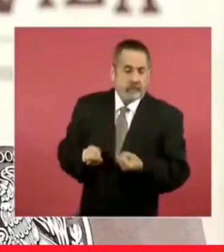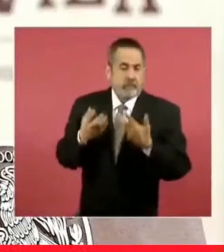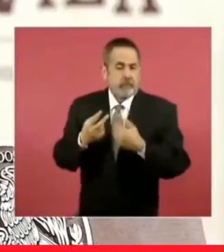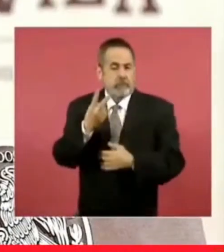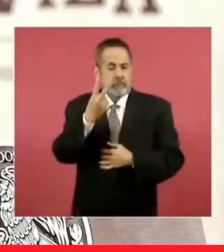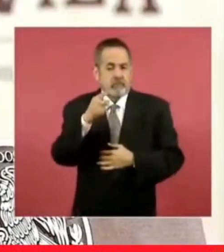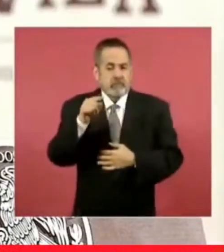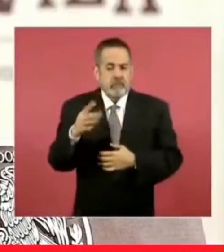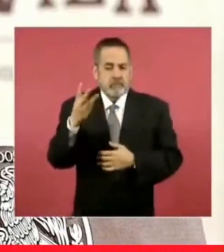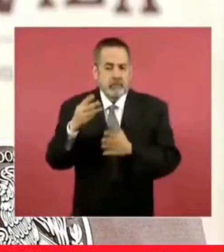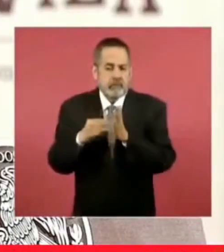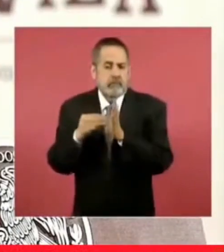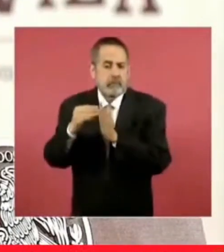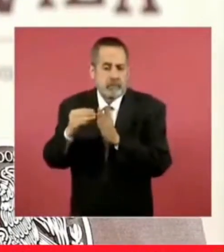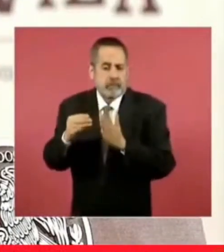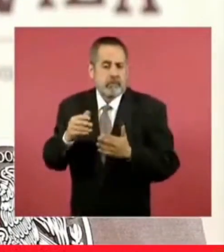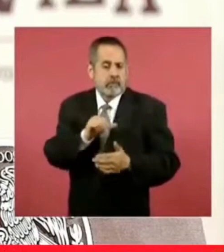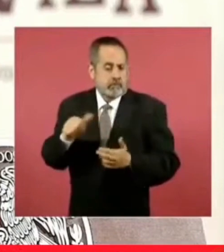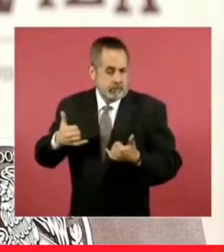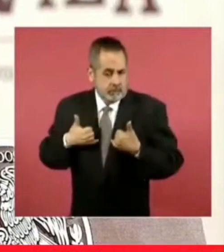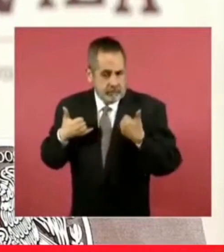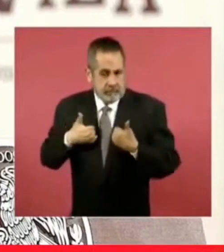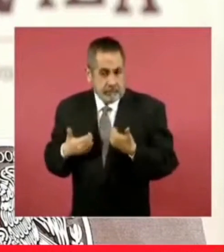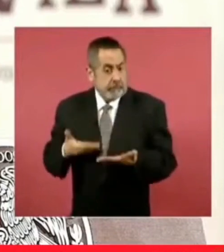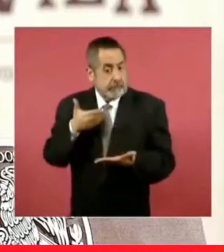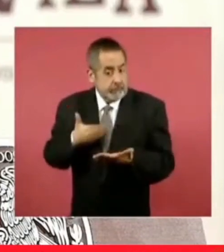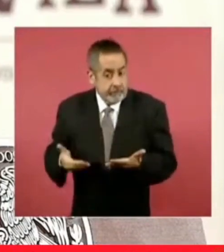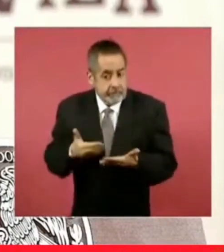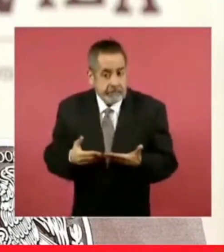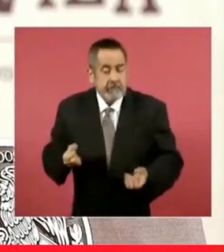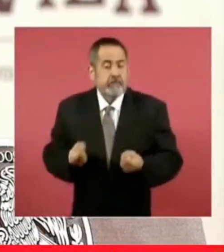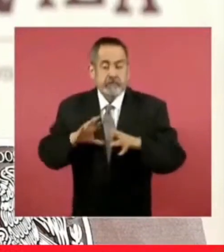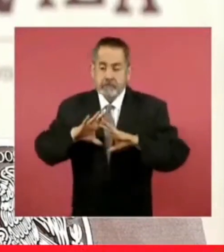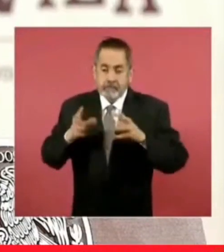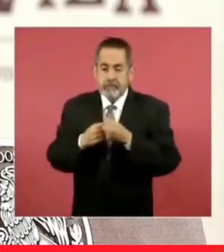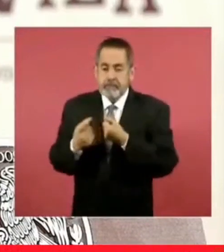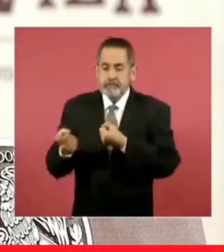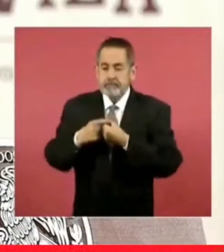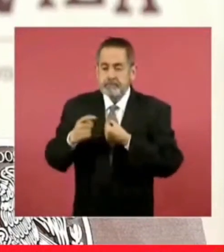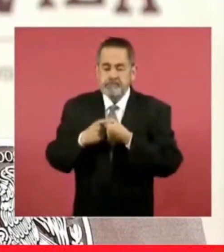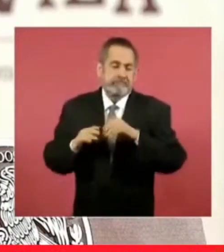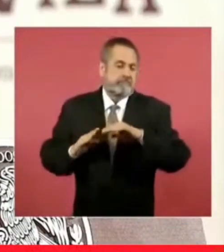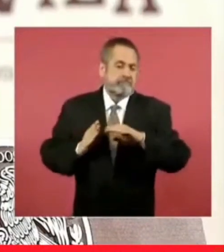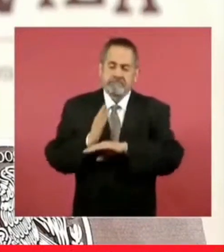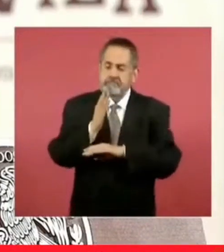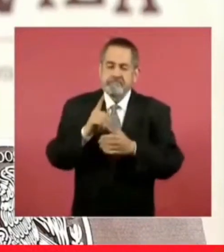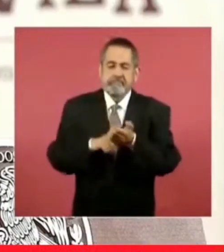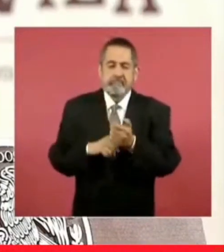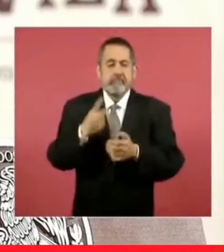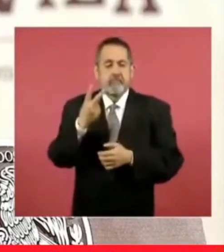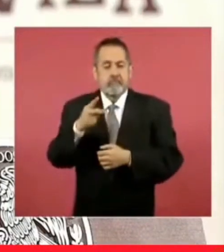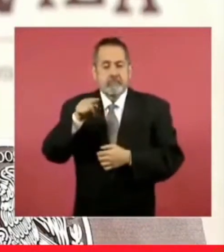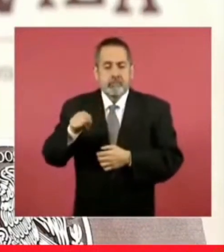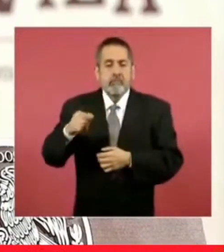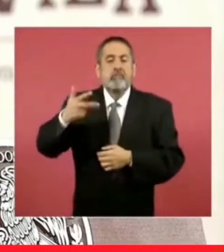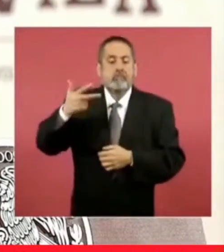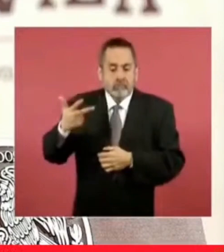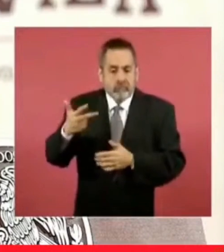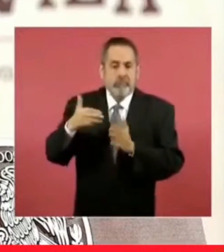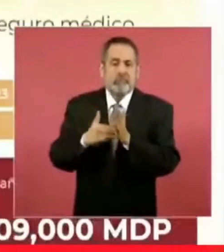.3 millones de jóvenes y hoy podemos informar que esta meta ha sido rebasada al ser ya 2.8